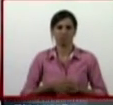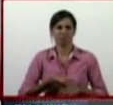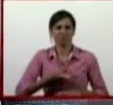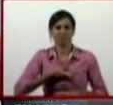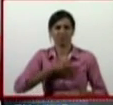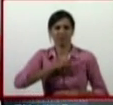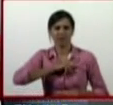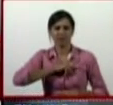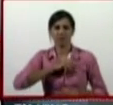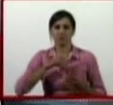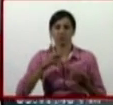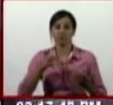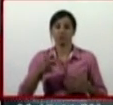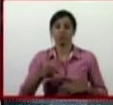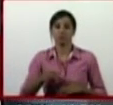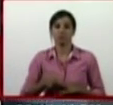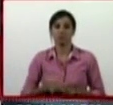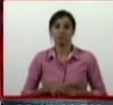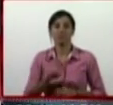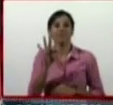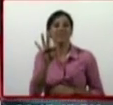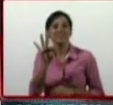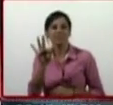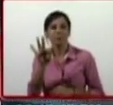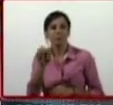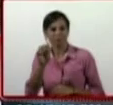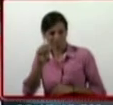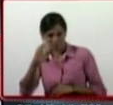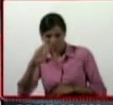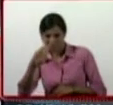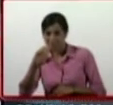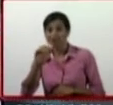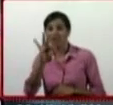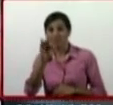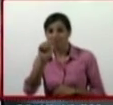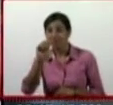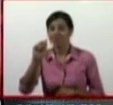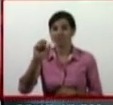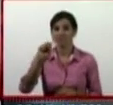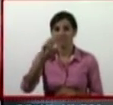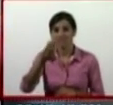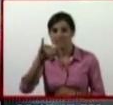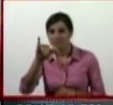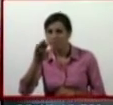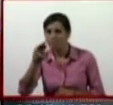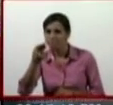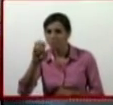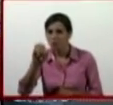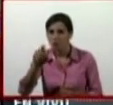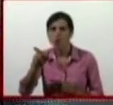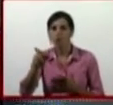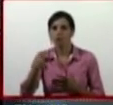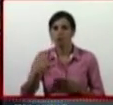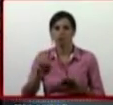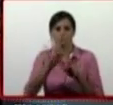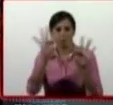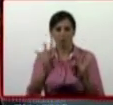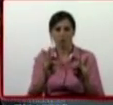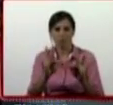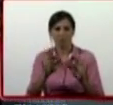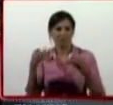El fascismo, bueno, la esencia de la psicología de masas del